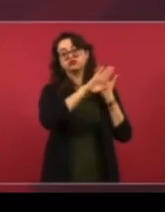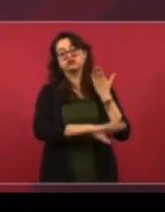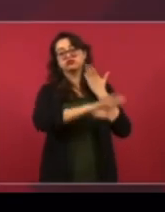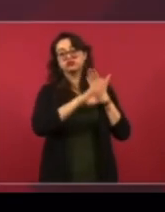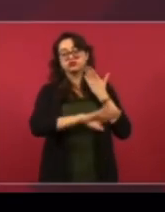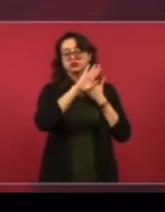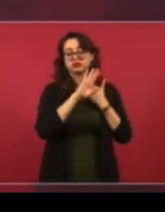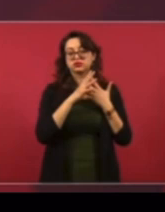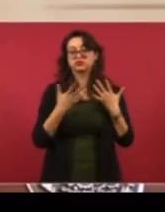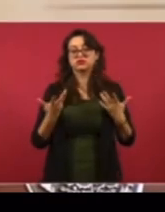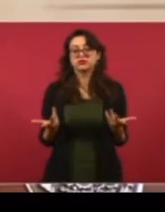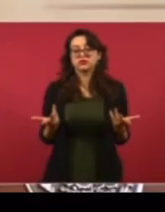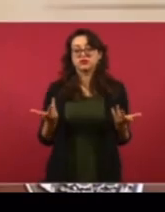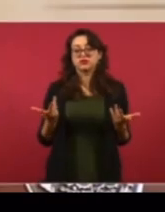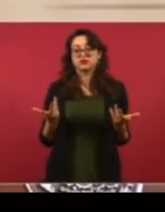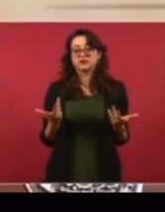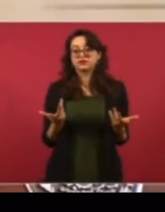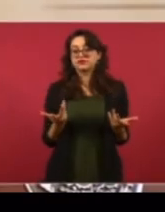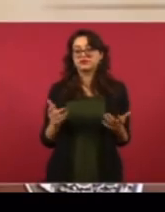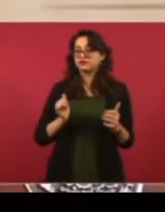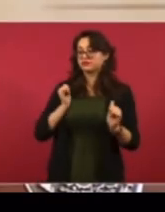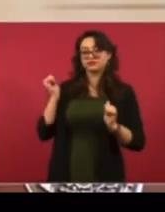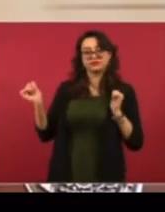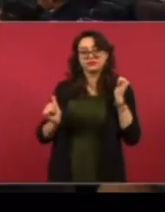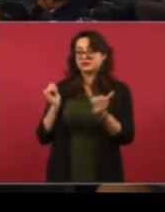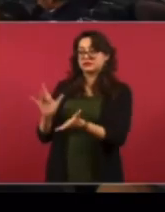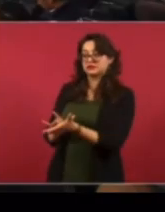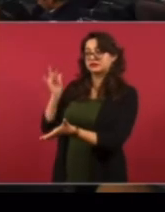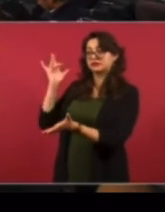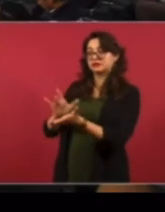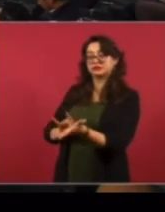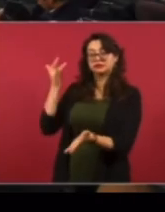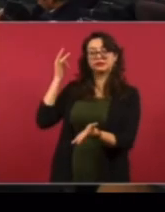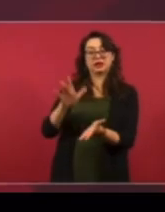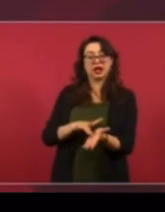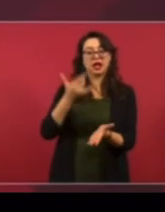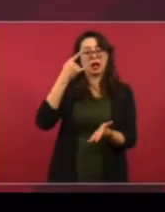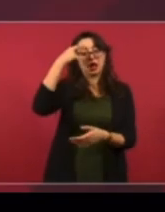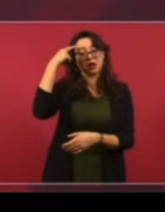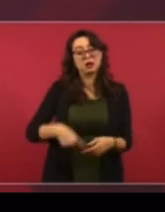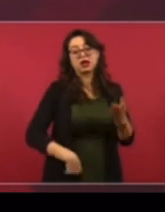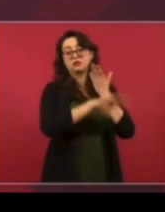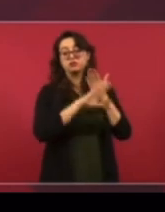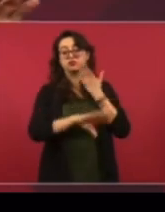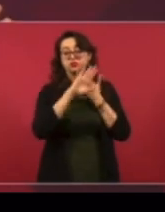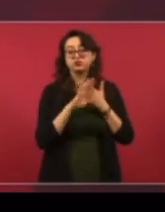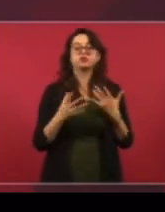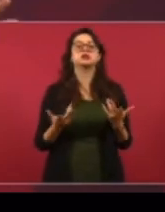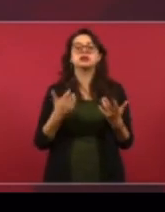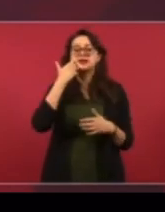nosotros están utilizando estos casos para tratar